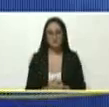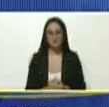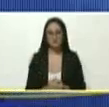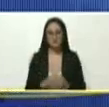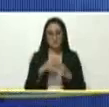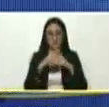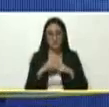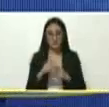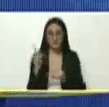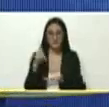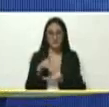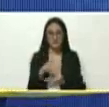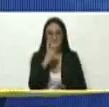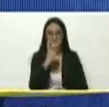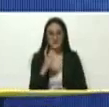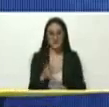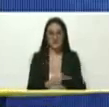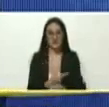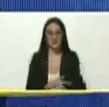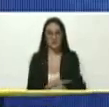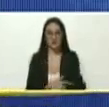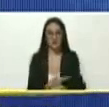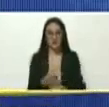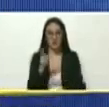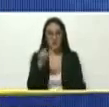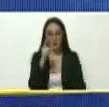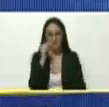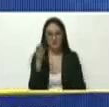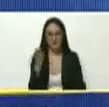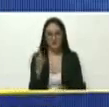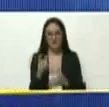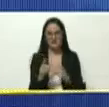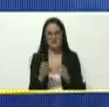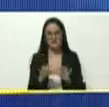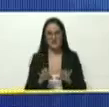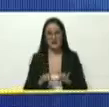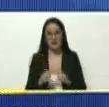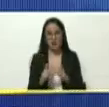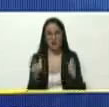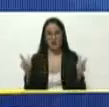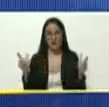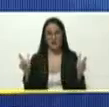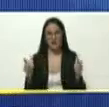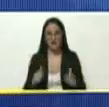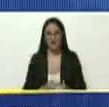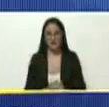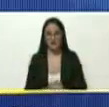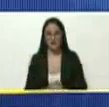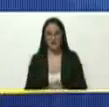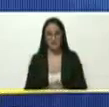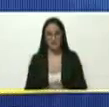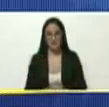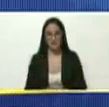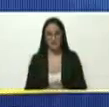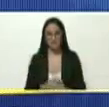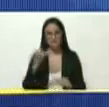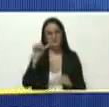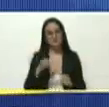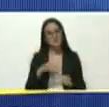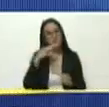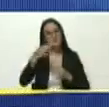honrosa visita del querido hermano Haitham, nuestro secretario general. Hablábamos esta